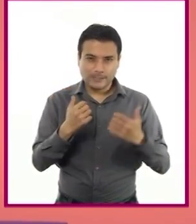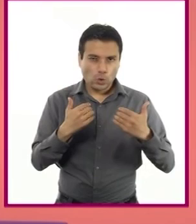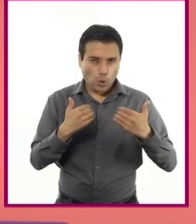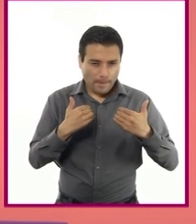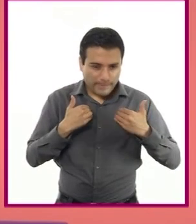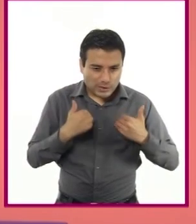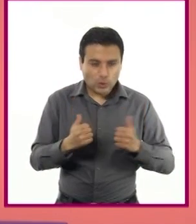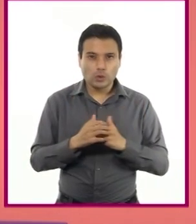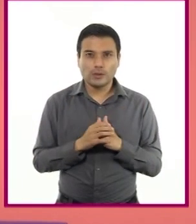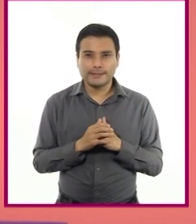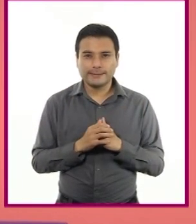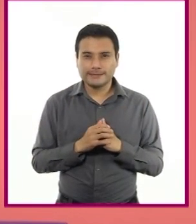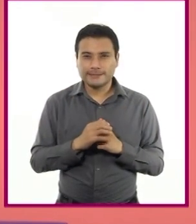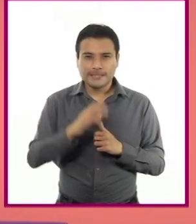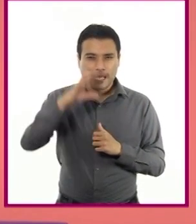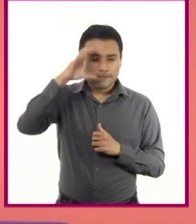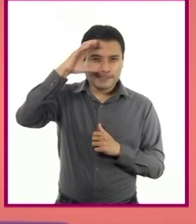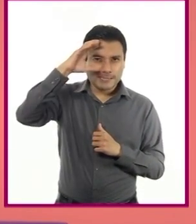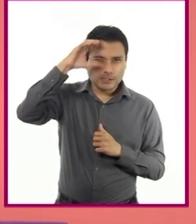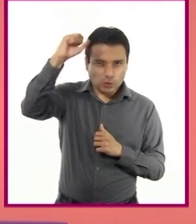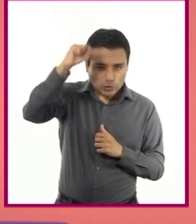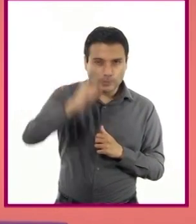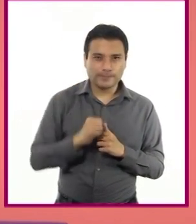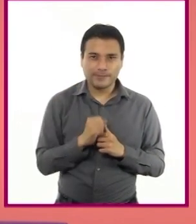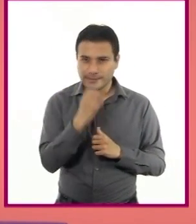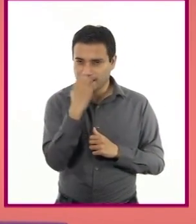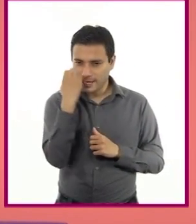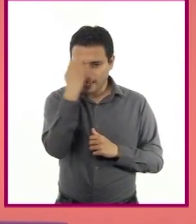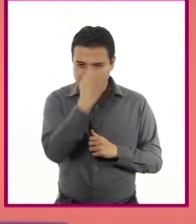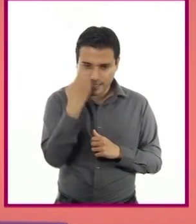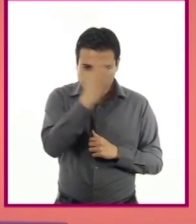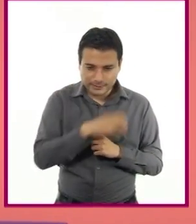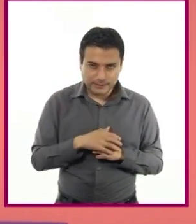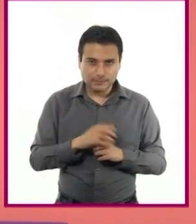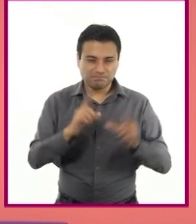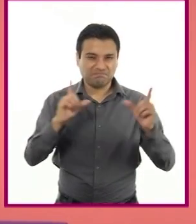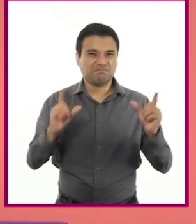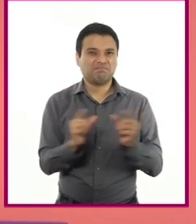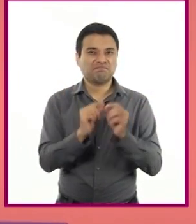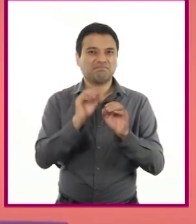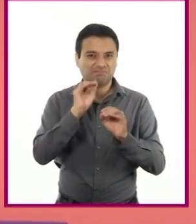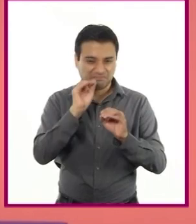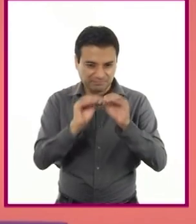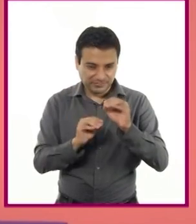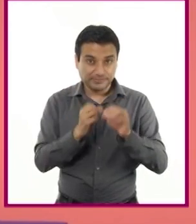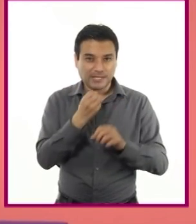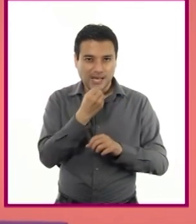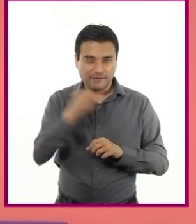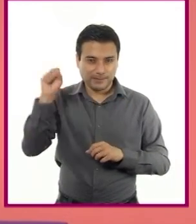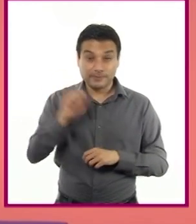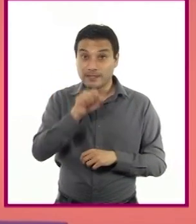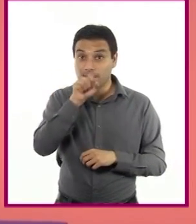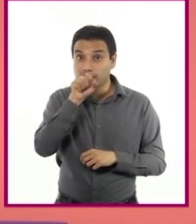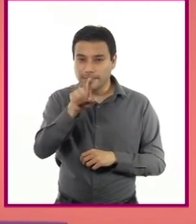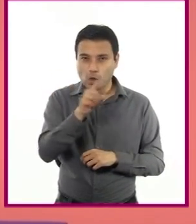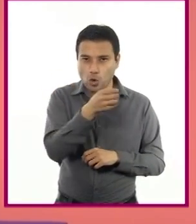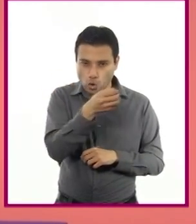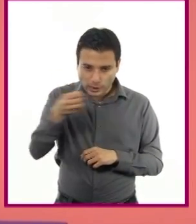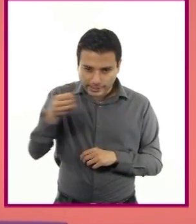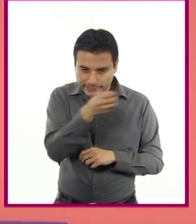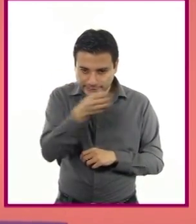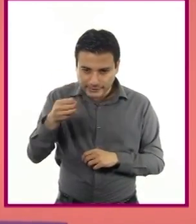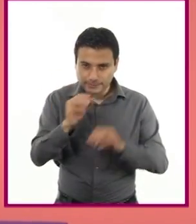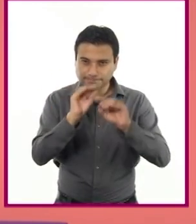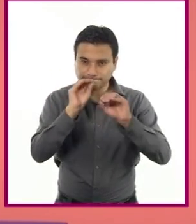lectora, abstracción, análisis y de síntesis, sin olvidar las de organizar y